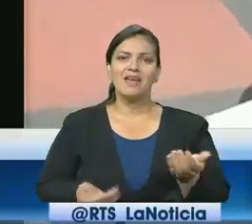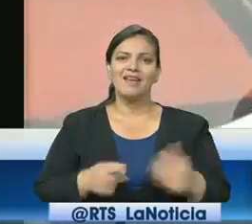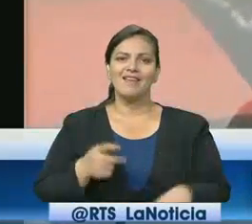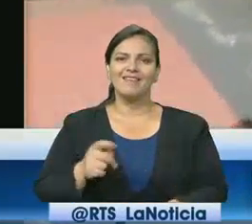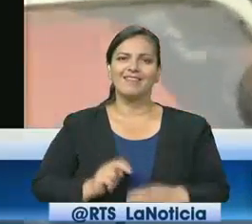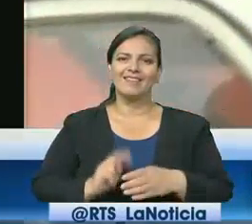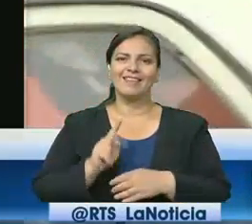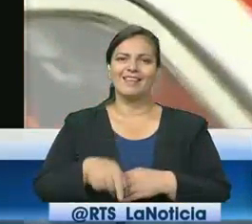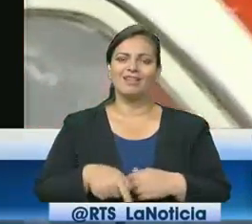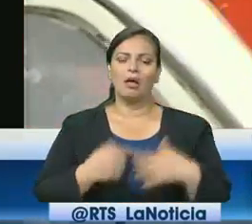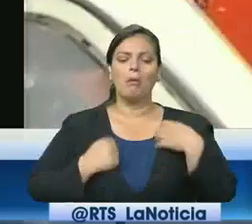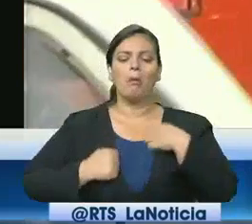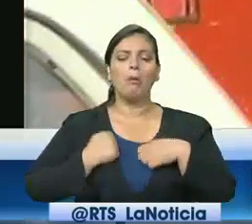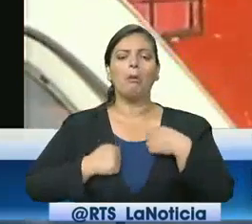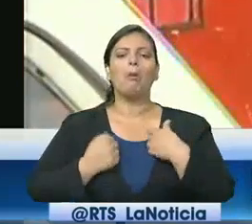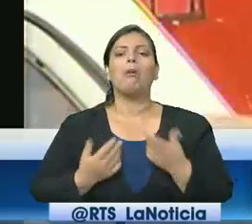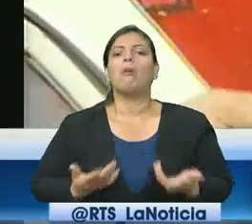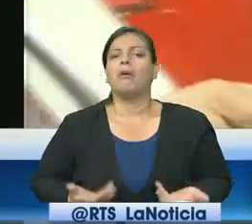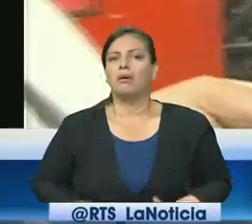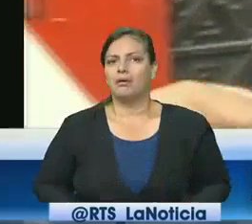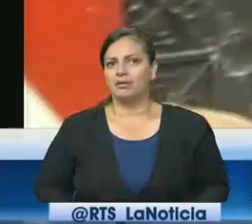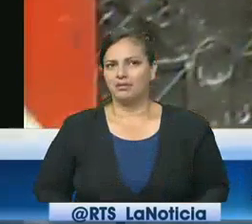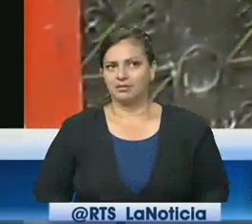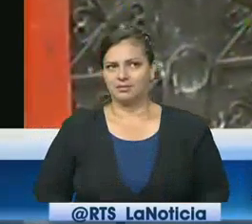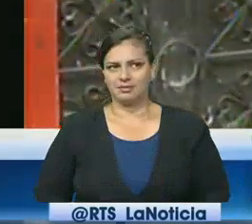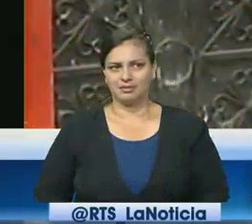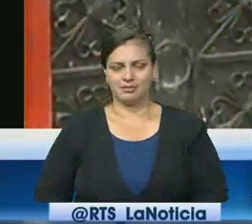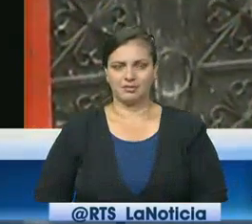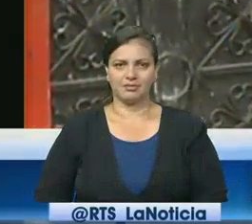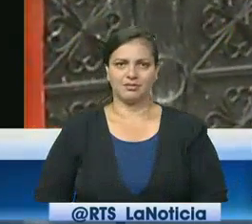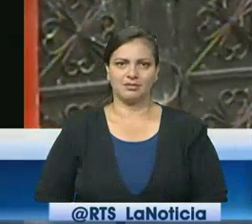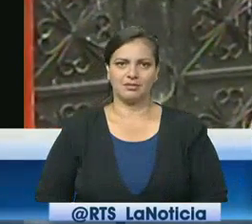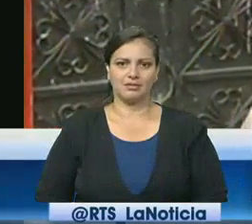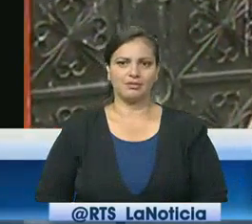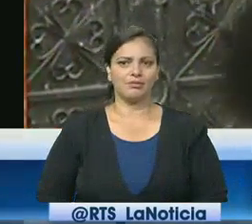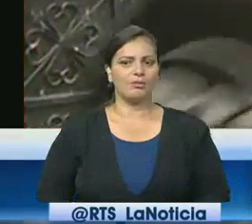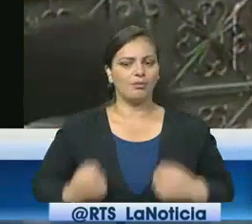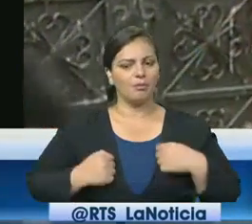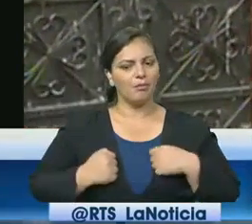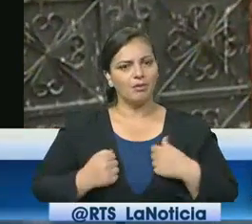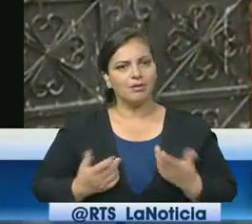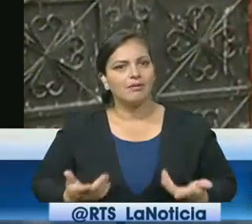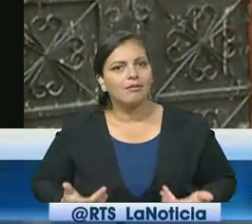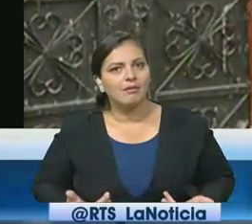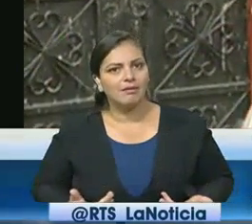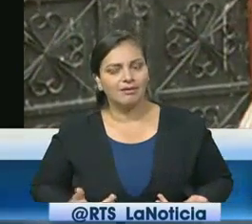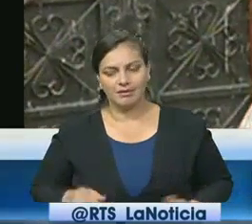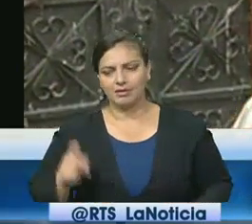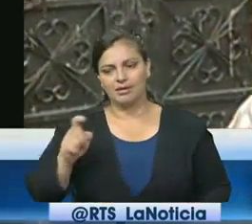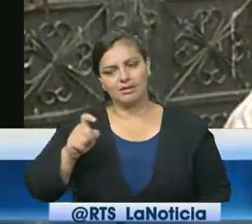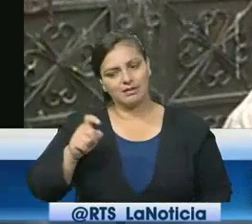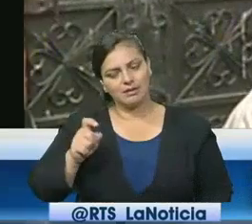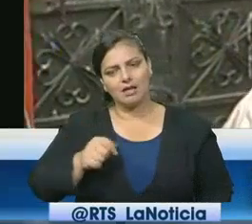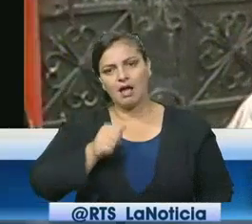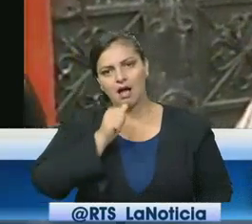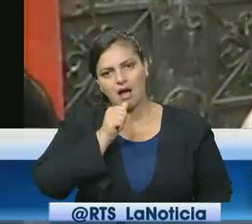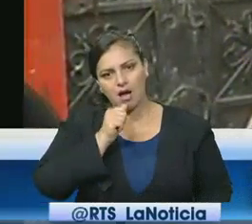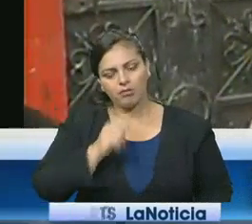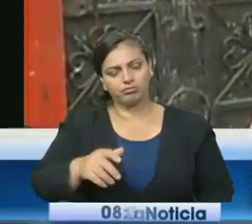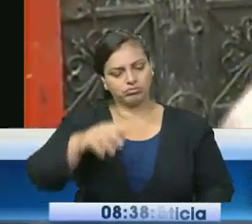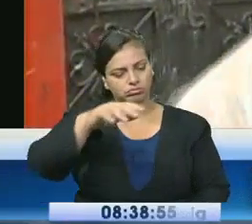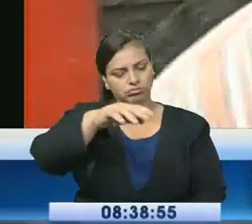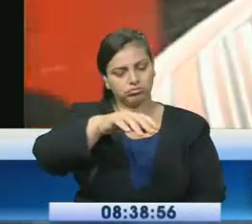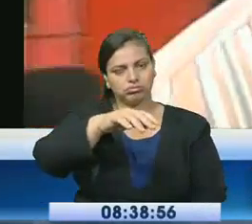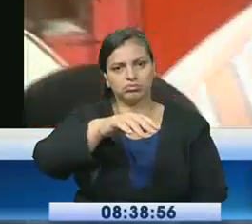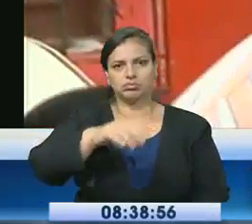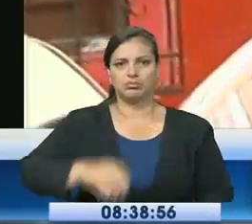coger y asearlos todo el día. Coge y van a estar sin bañarse, ¿hasta cuándo? Sus vecinos ya conocían ustedes cómo se comunican. Le toca la puerta